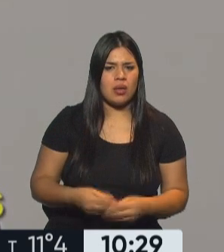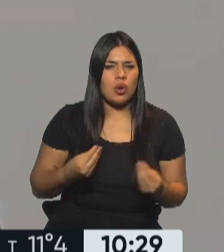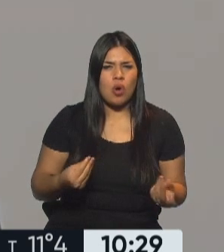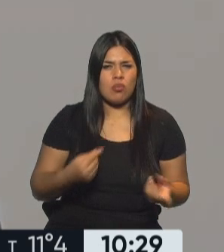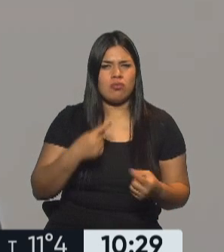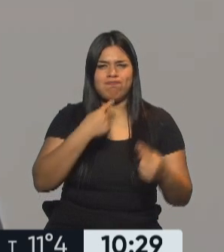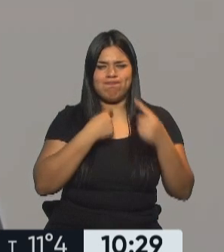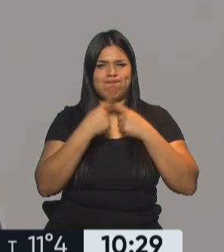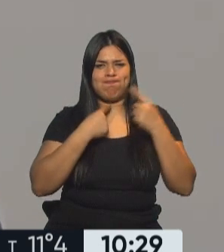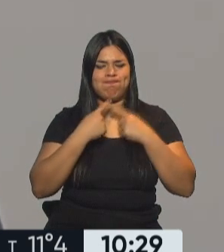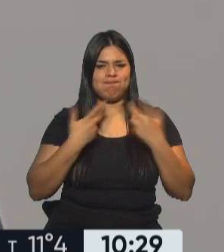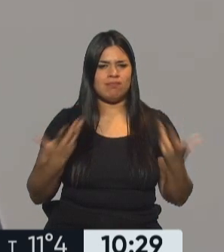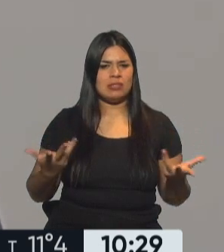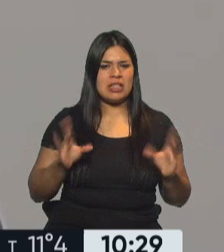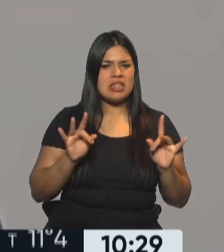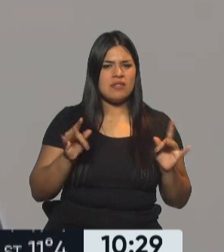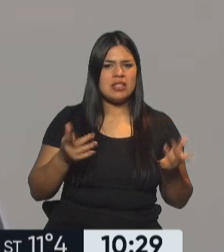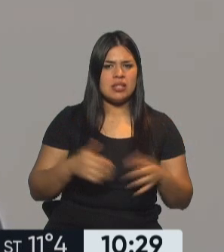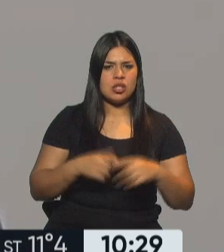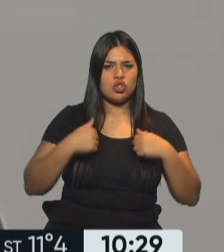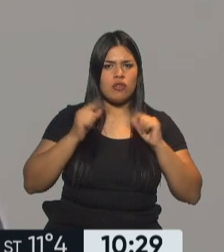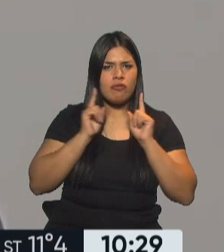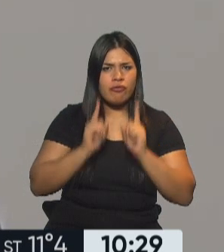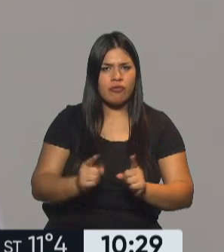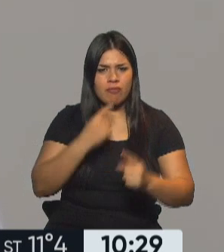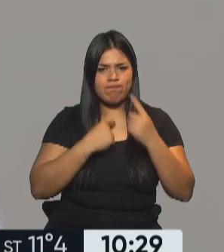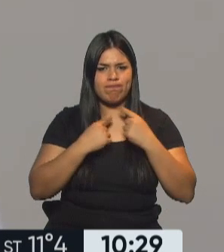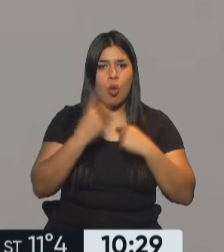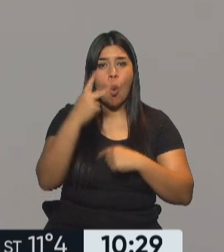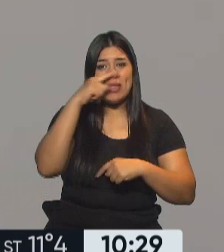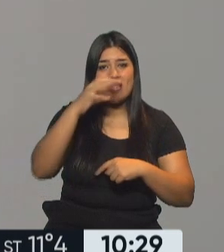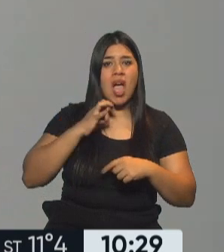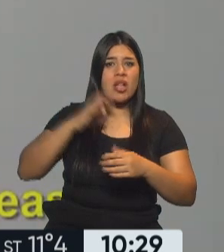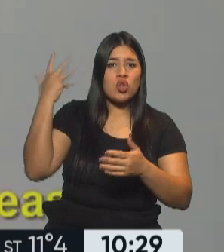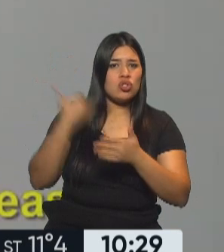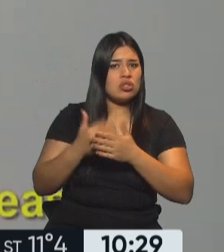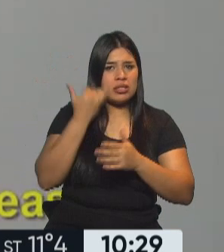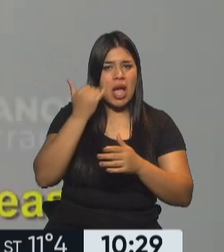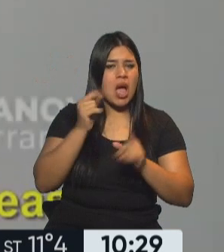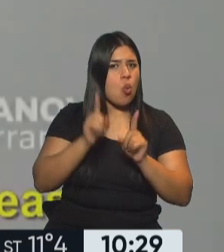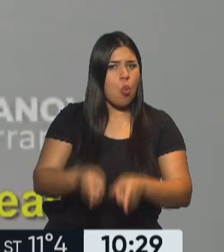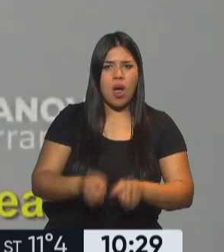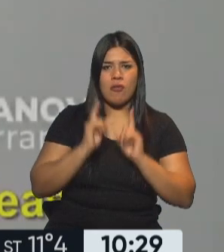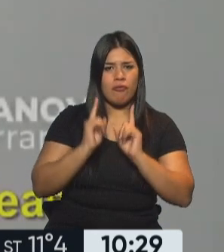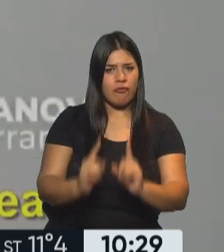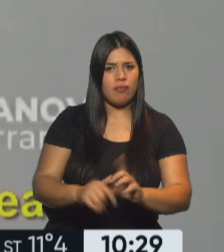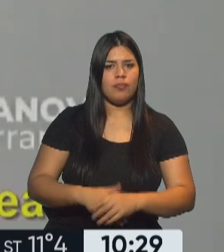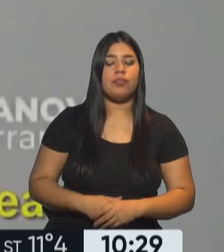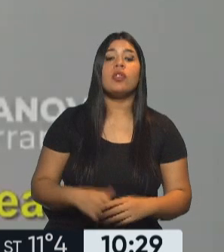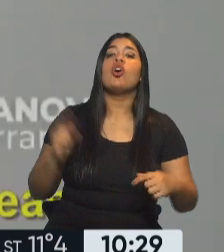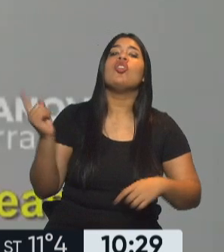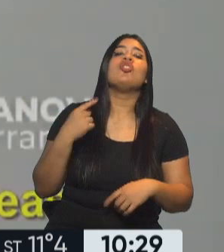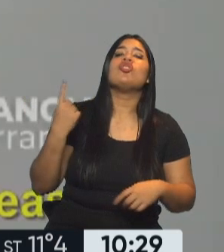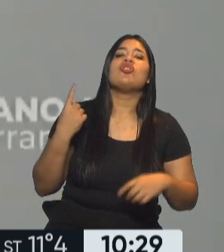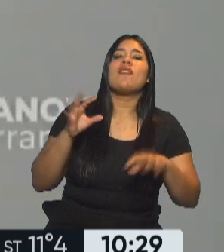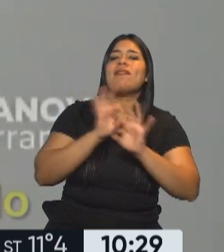interrogantes que tuve y aún tengo 27 años después del atentado. Estábamos felices, teníamos un montón de ideas